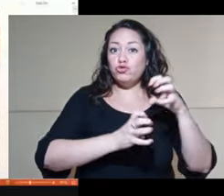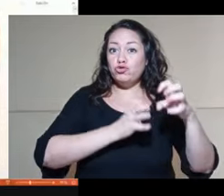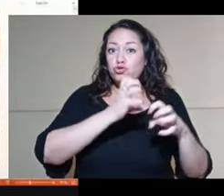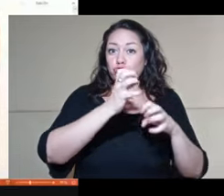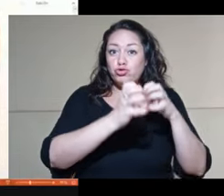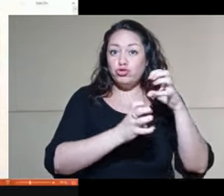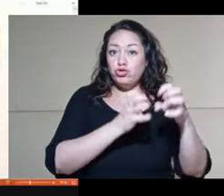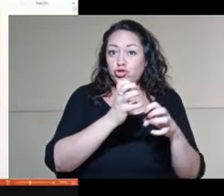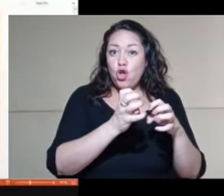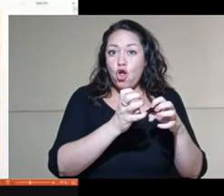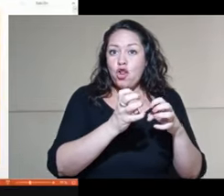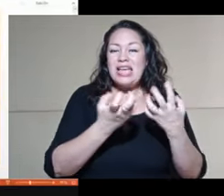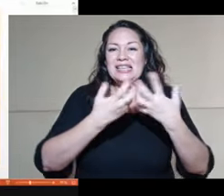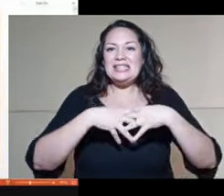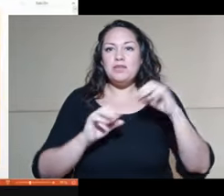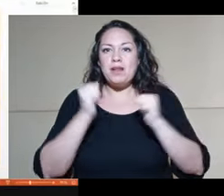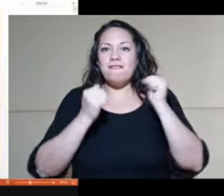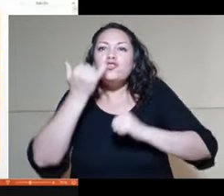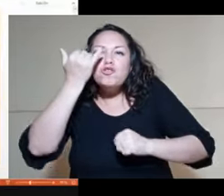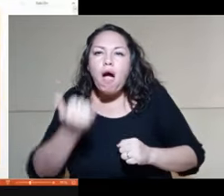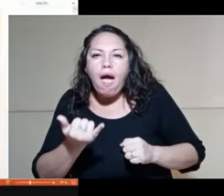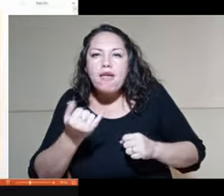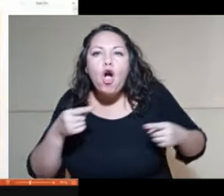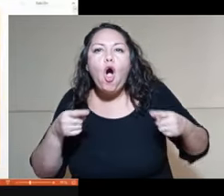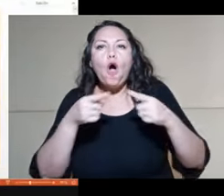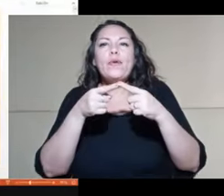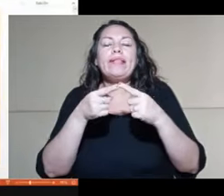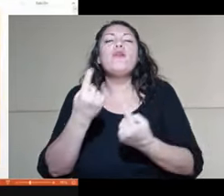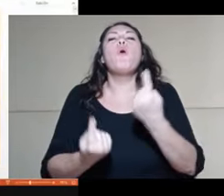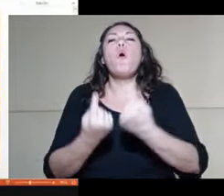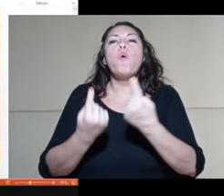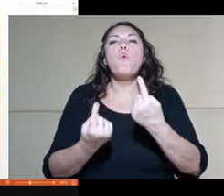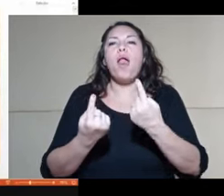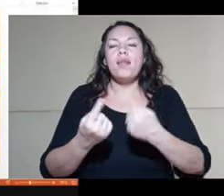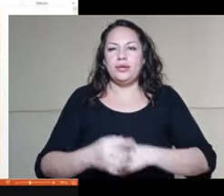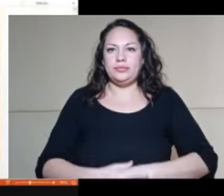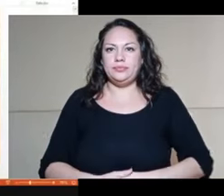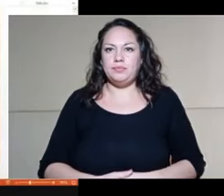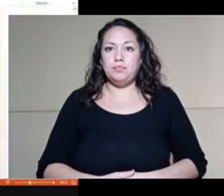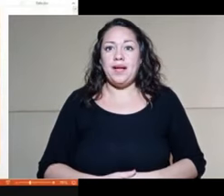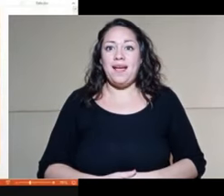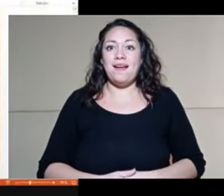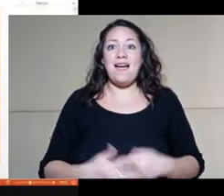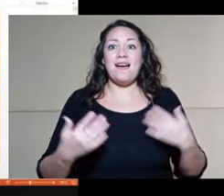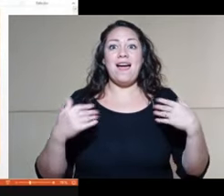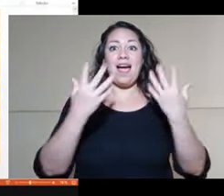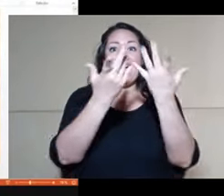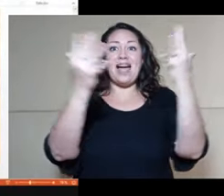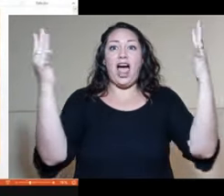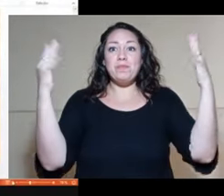cierto?, que tiene el sistema nervioso. ¿Para qué? Justamente la tiene ¿para qué?